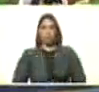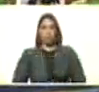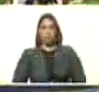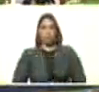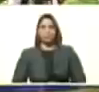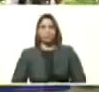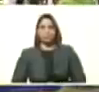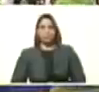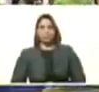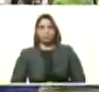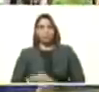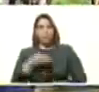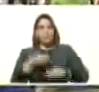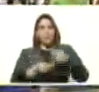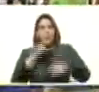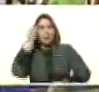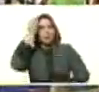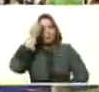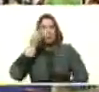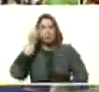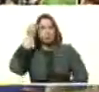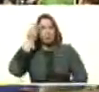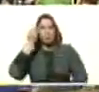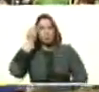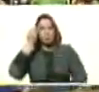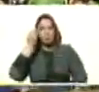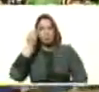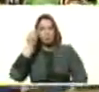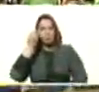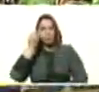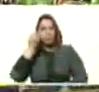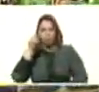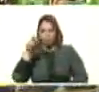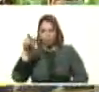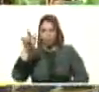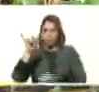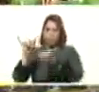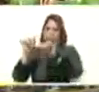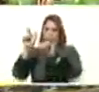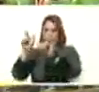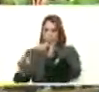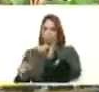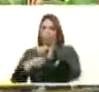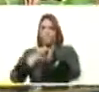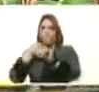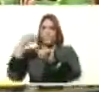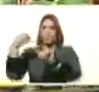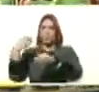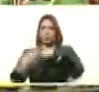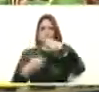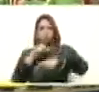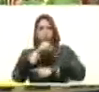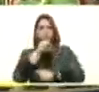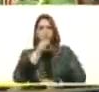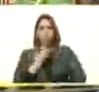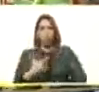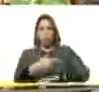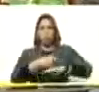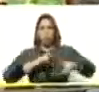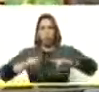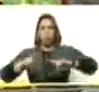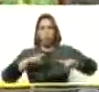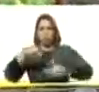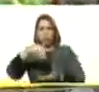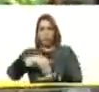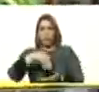me haga unas reflexiones desde su espíritu revolucionario de buen gobernante en